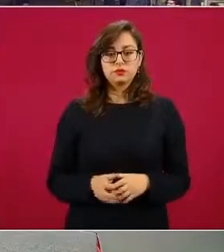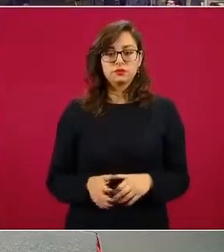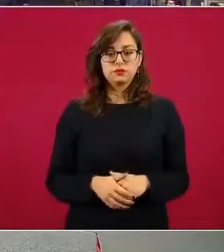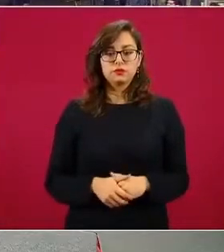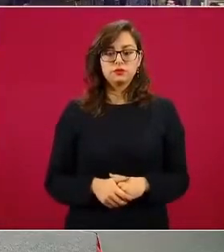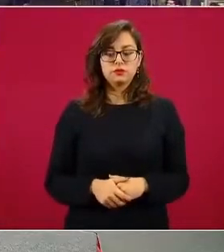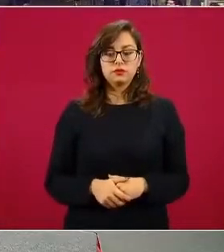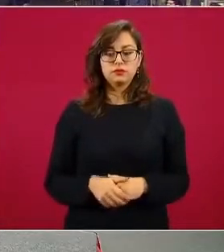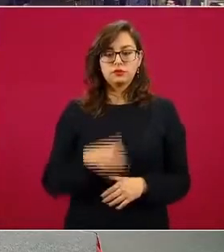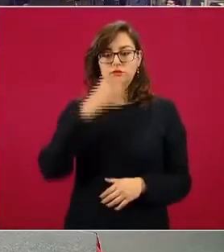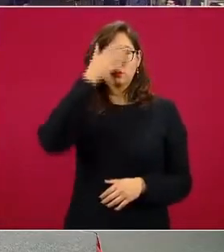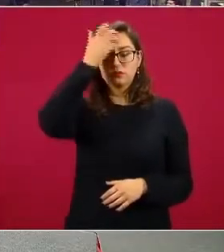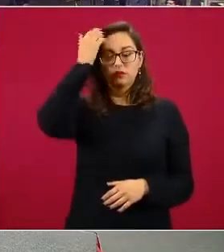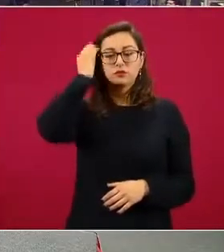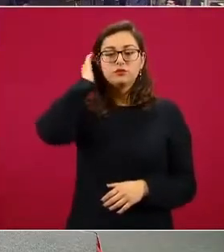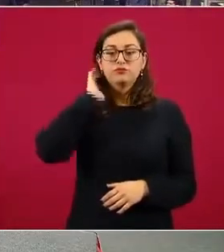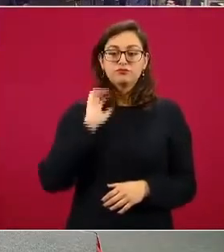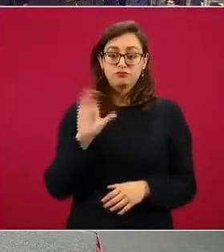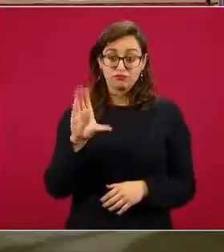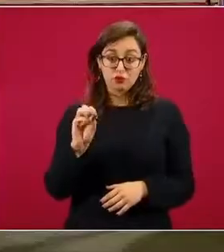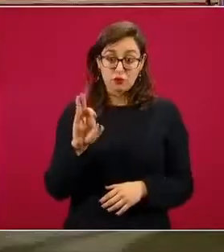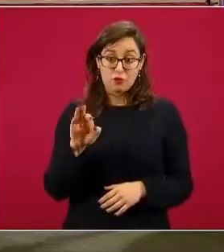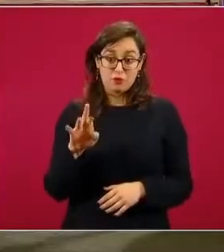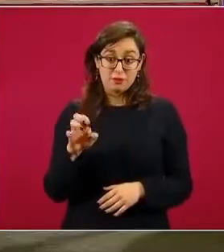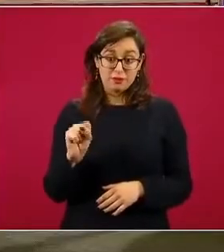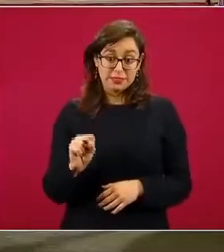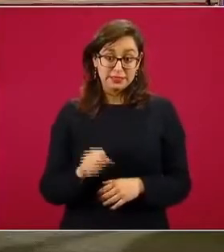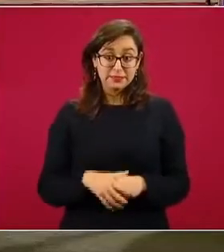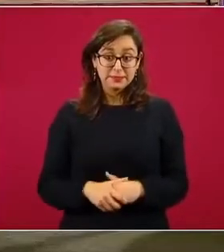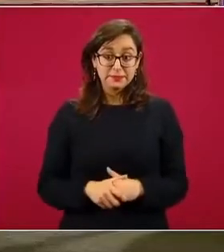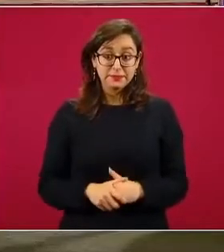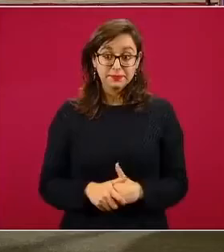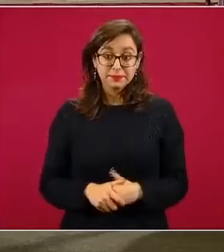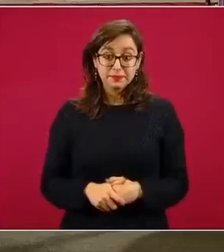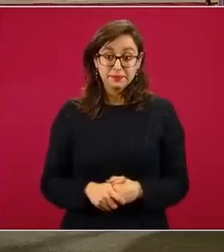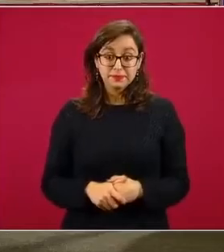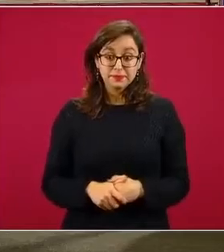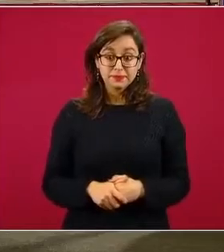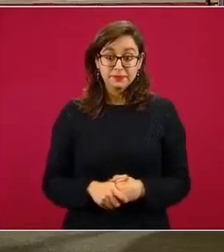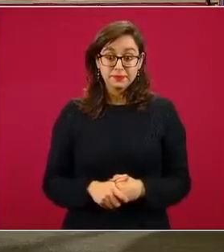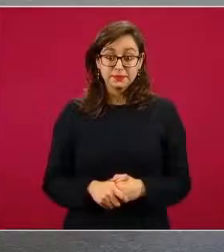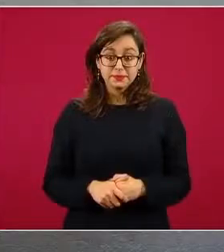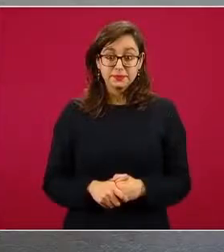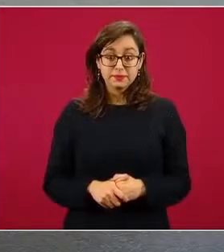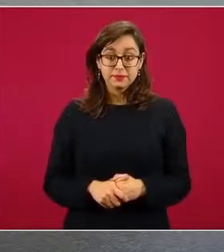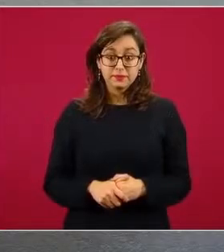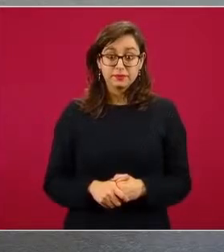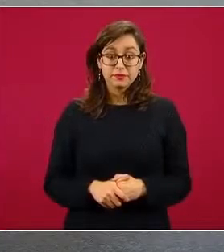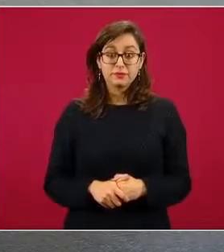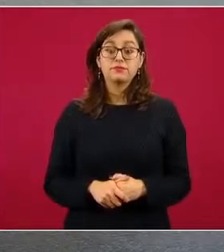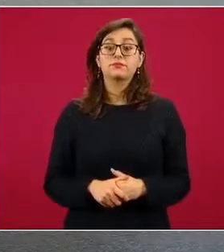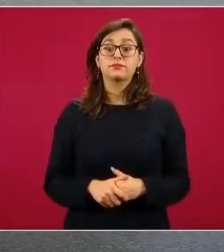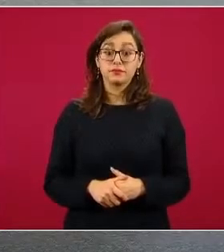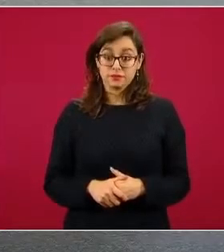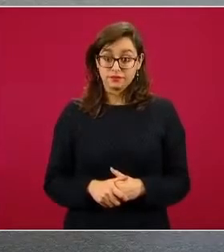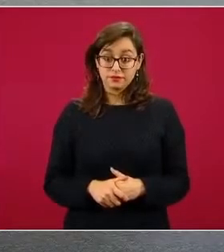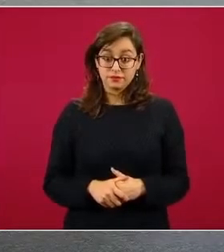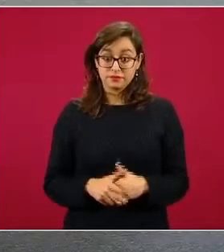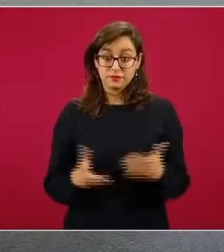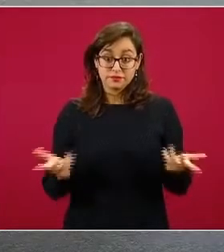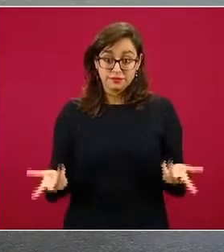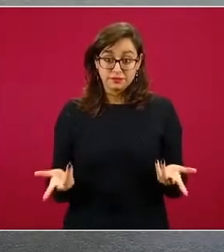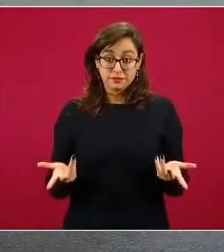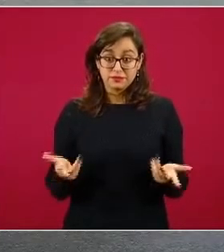en la salud? El COFEPRIS, definitivamente. ¿No haya emitido el registro? Insisto, esto es un mecanismo